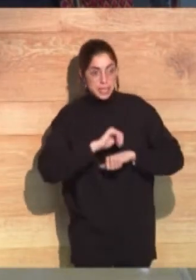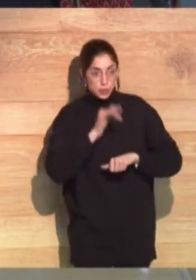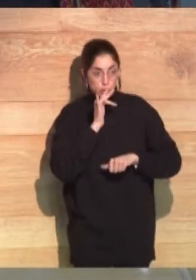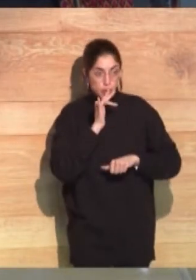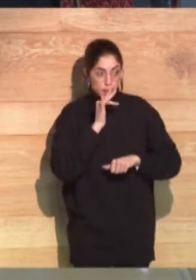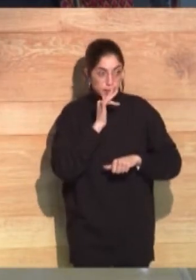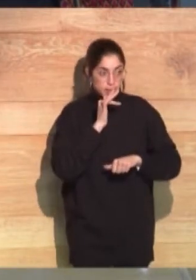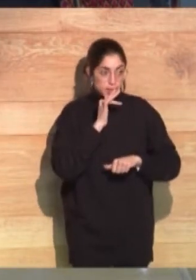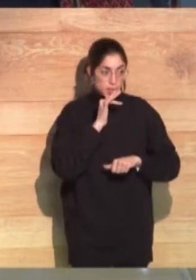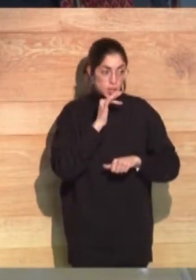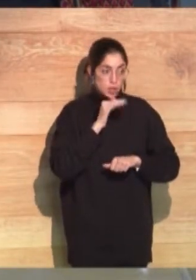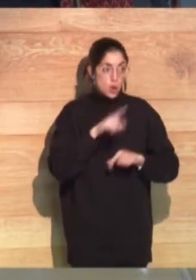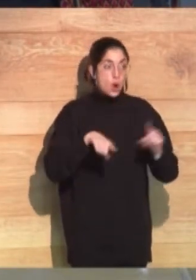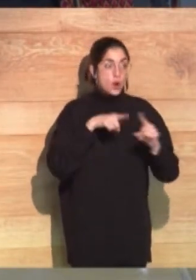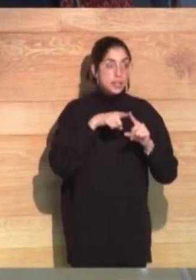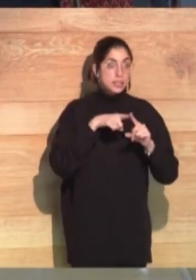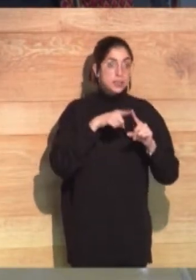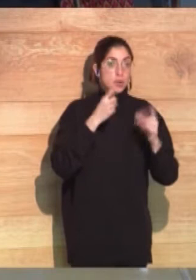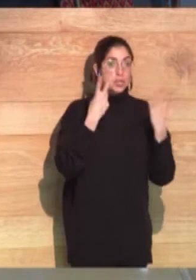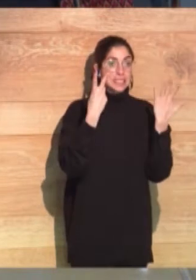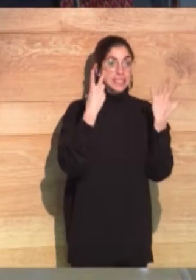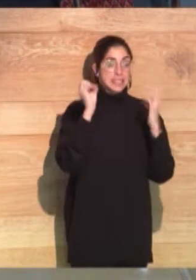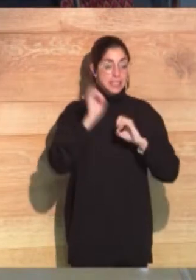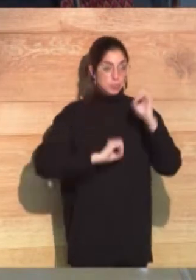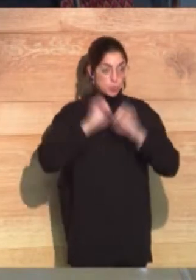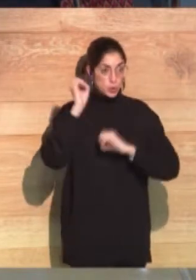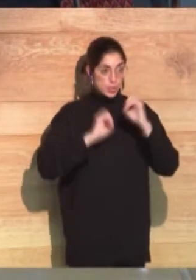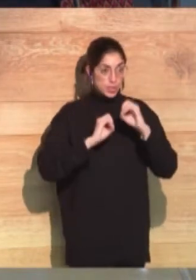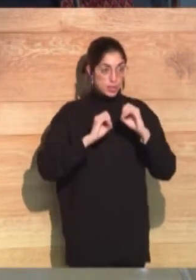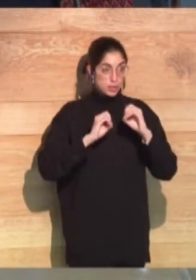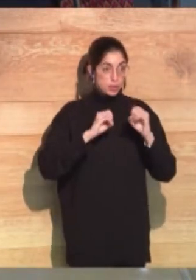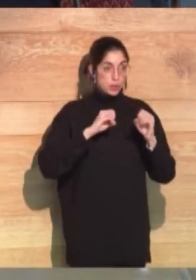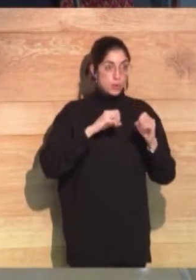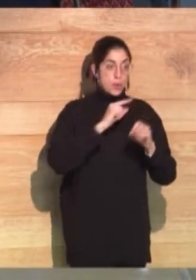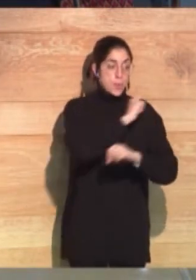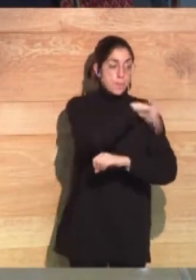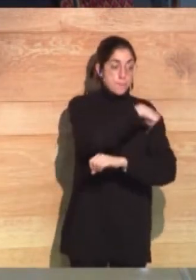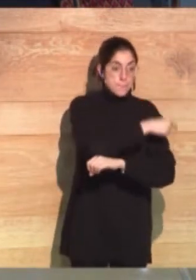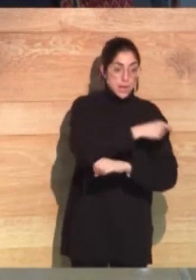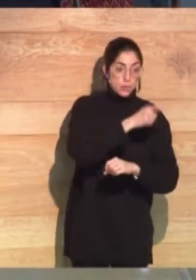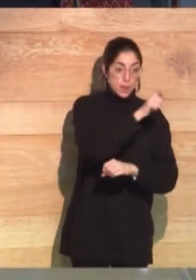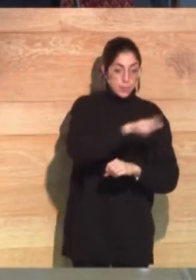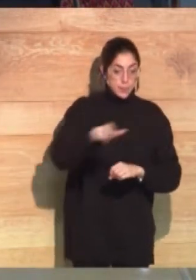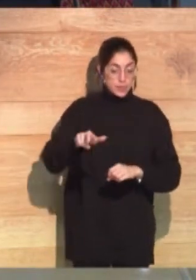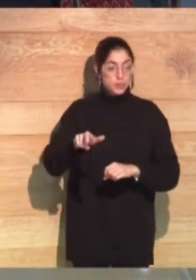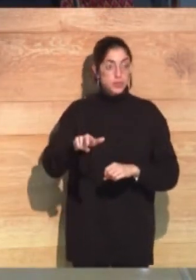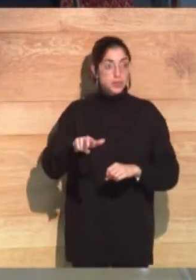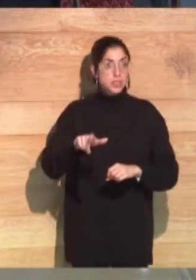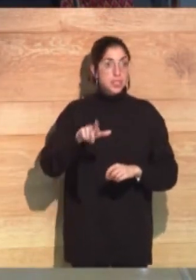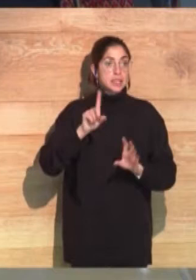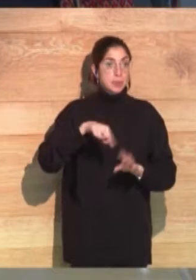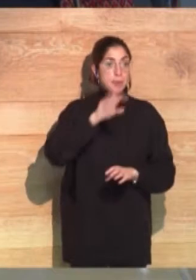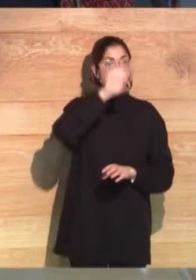llegar al 70% de la población en los países más